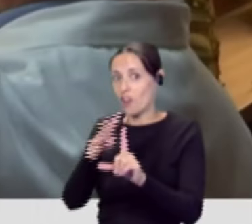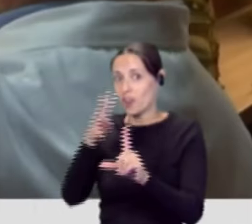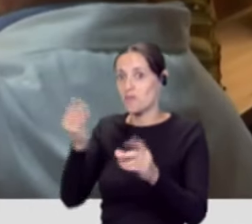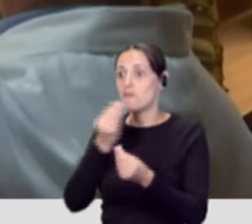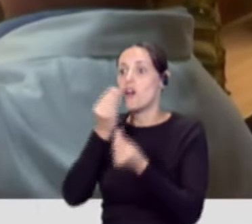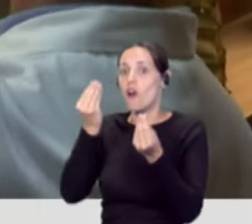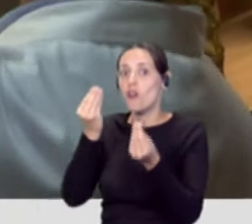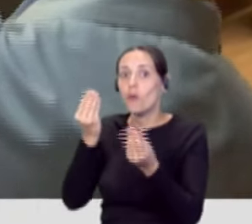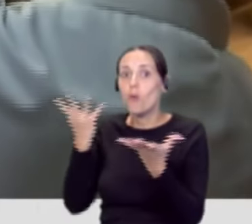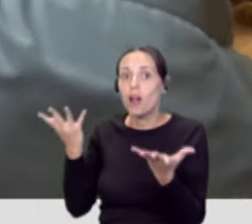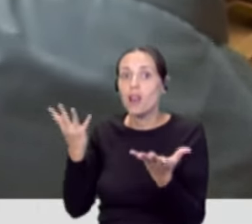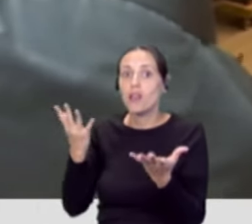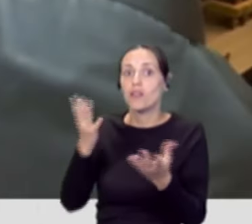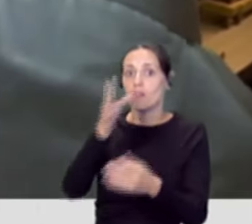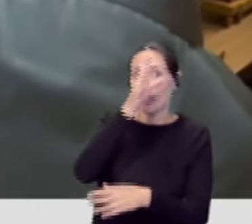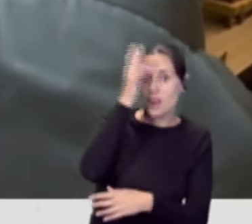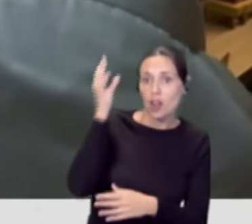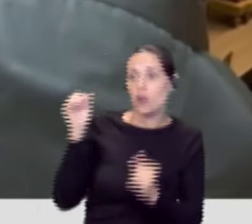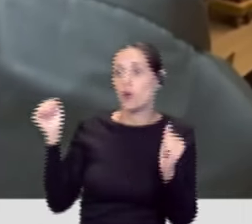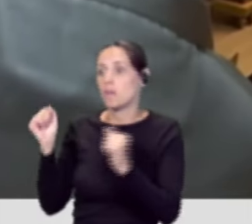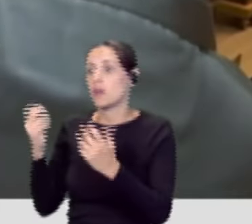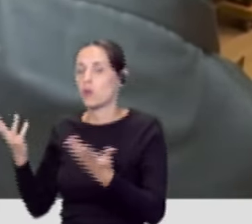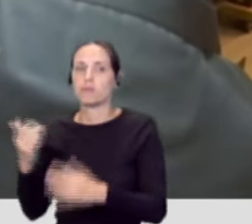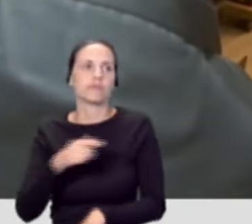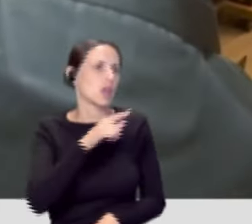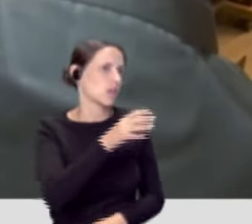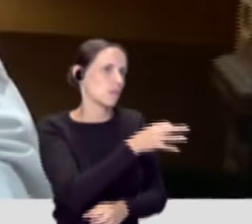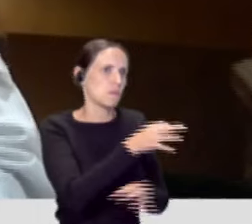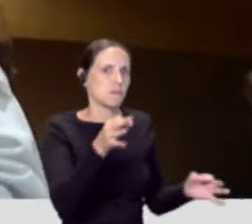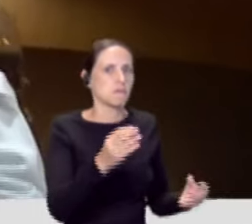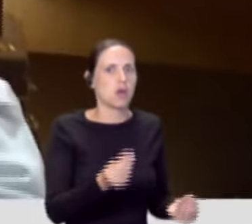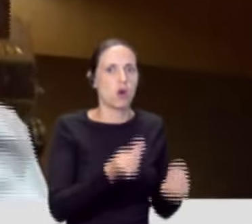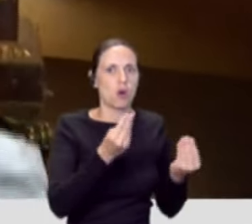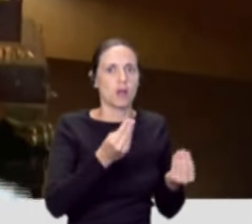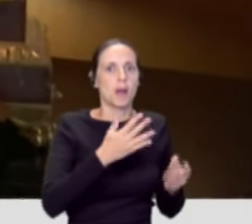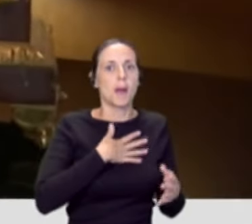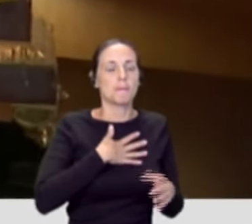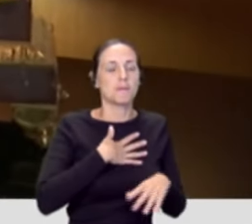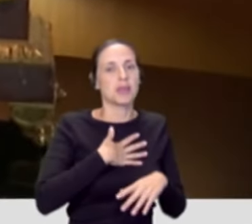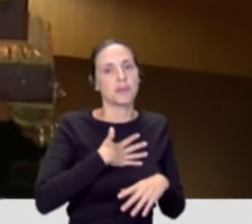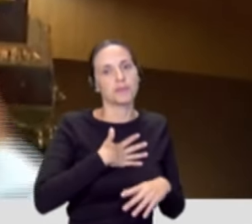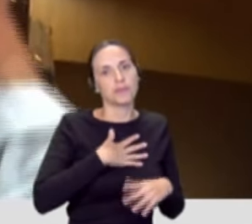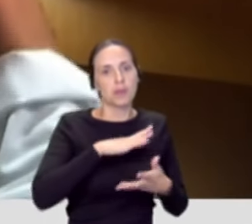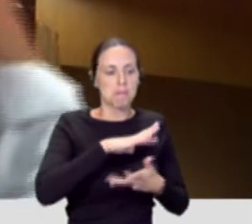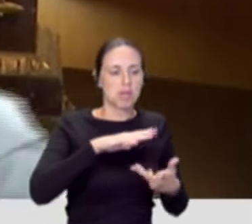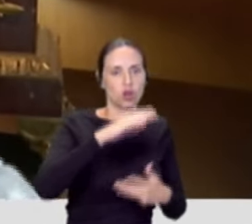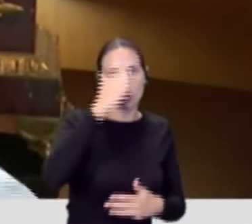verano? Yo creo que este se acomoda mucho más al reloj biológico cerebral. Este yo creo que es